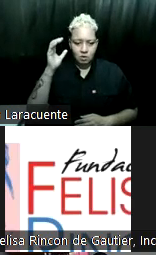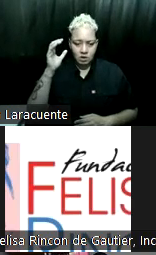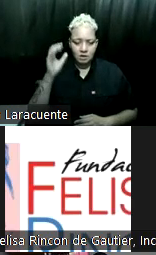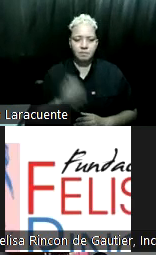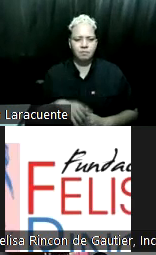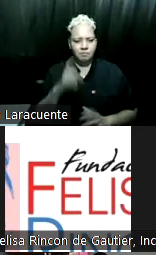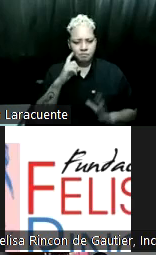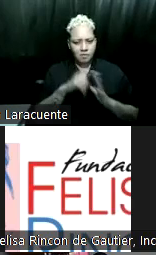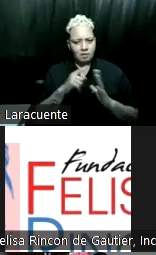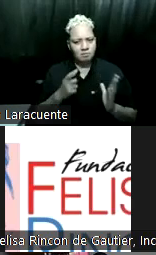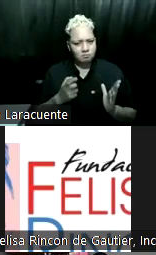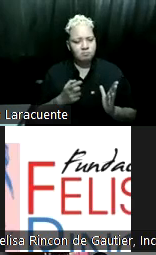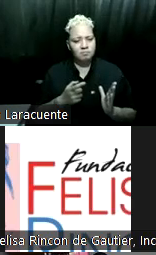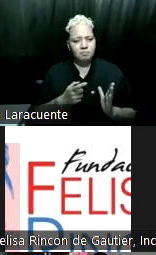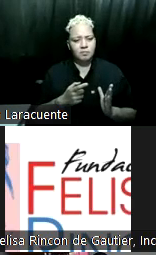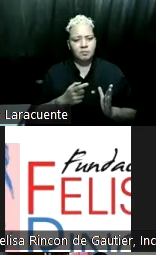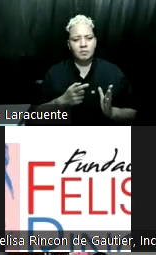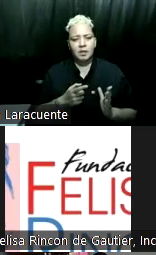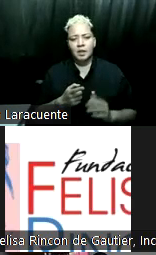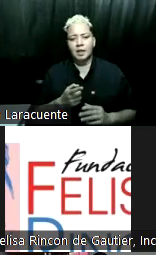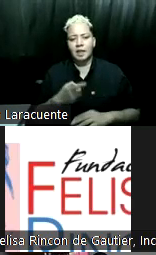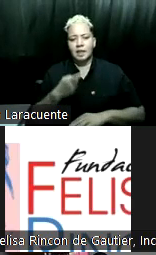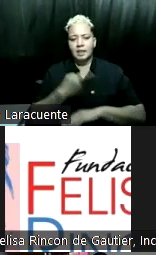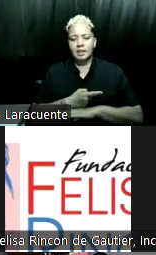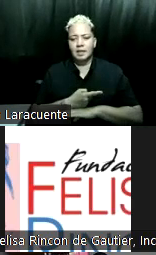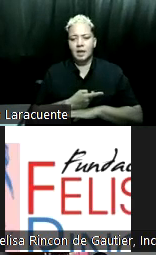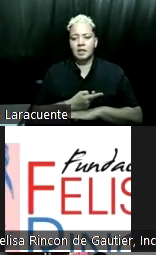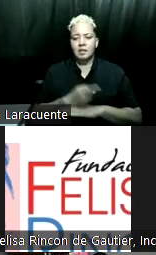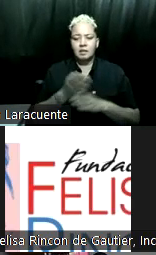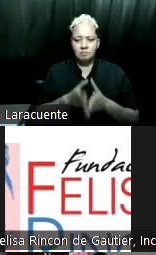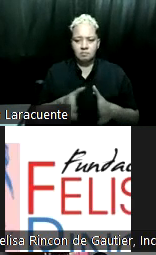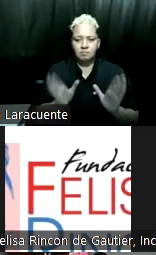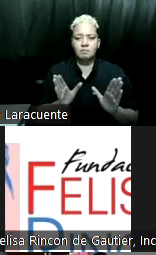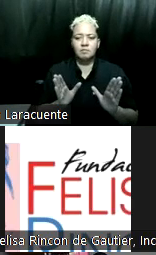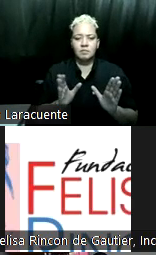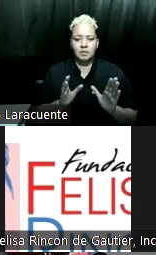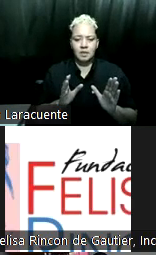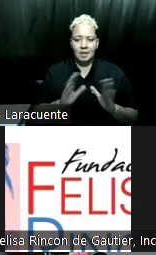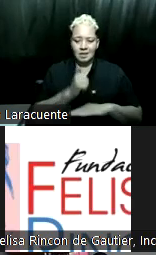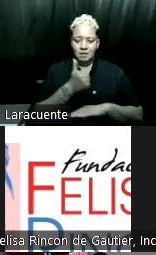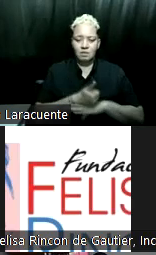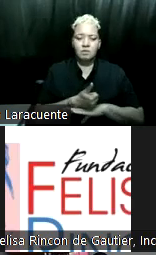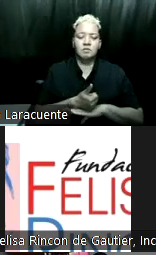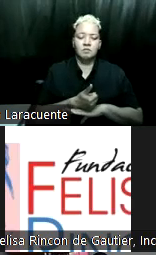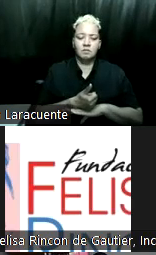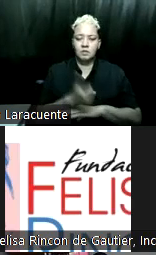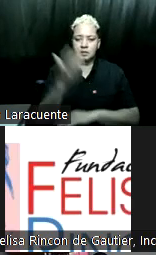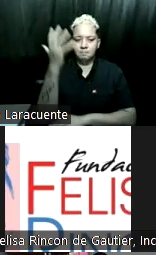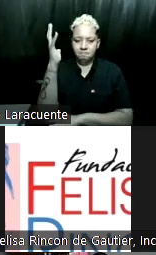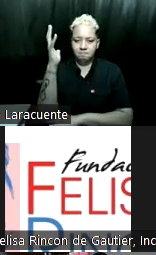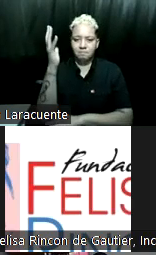la atención porque es el día de la fundación del Partido Nuevo Progresista. Fue allí,